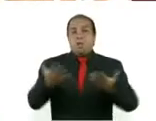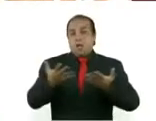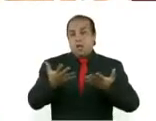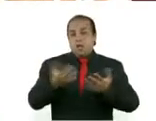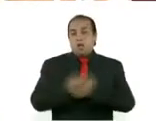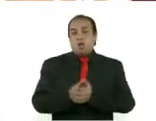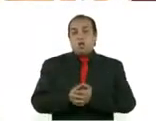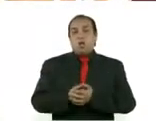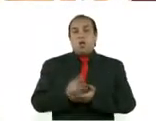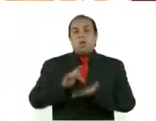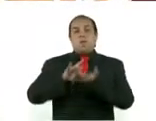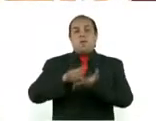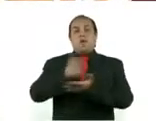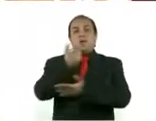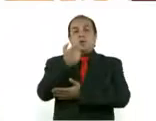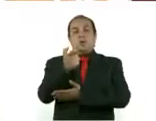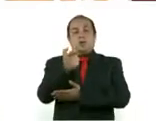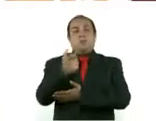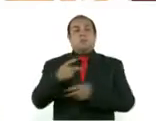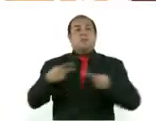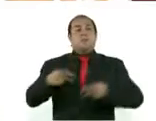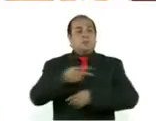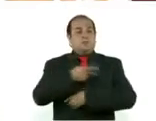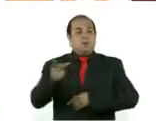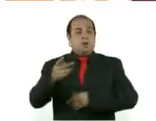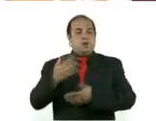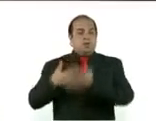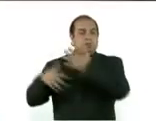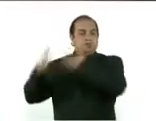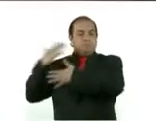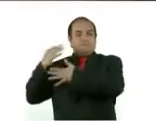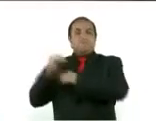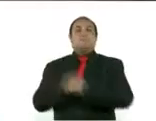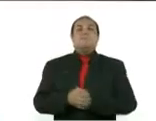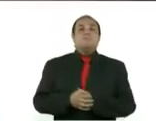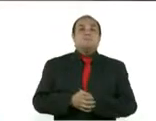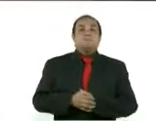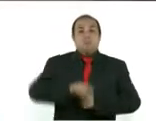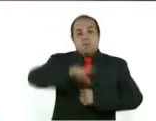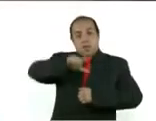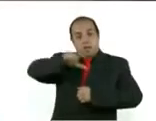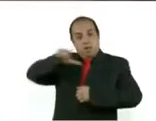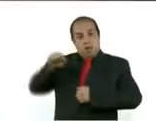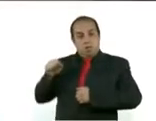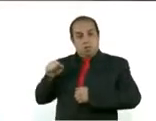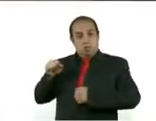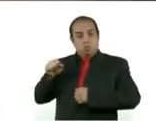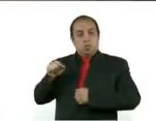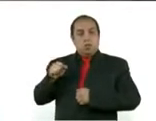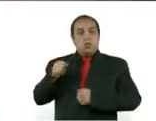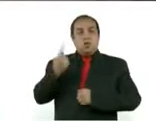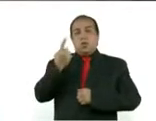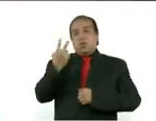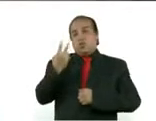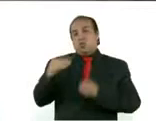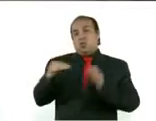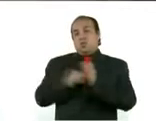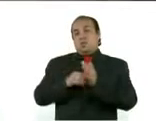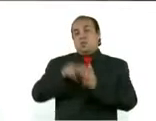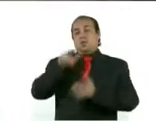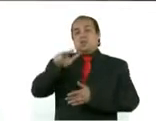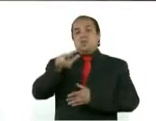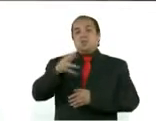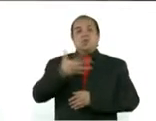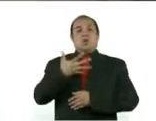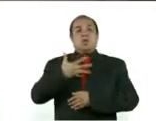más pobres en ese tiempo. Pasados varios años, hasta el 2018, es que existe